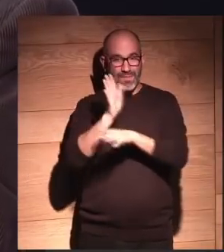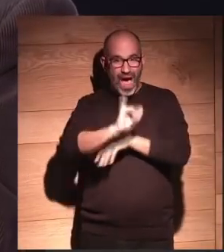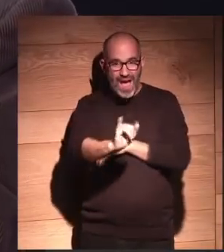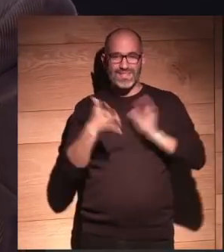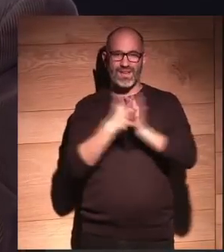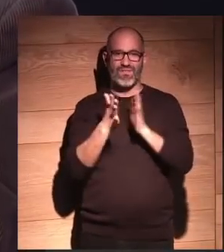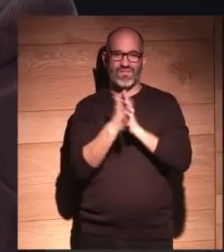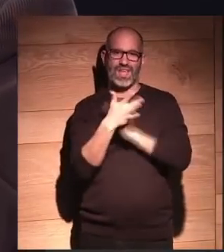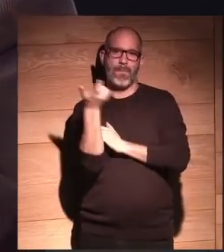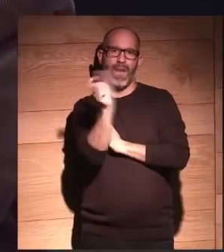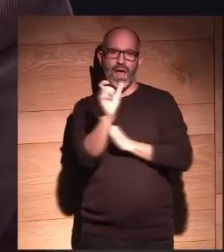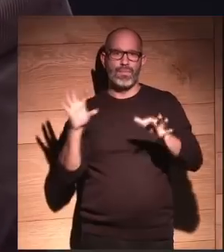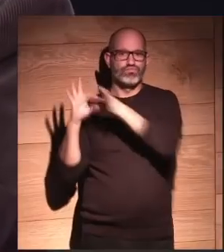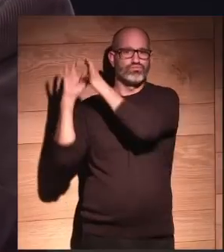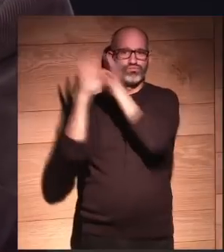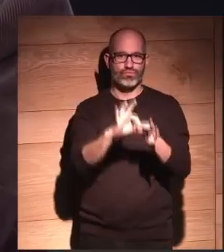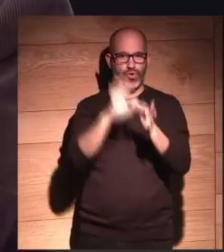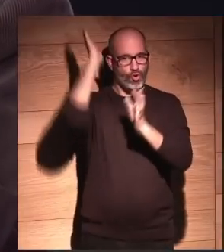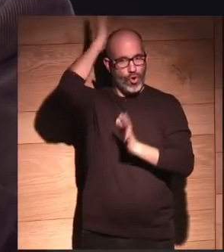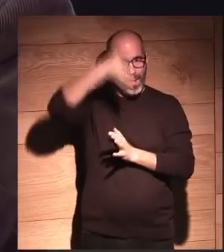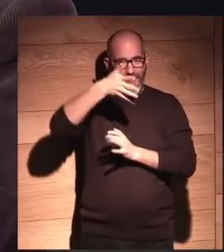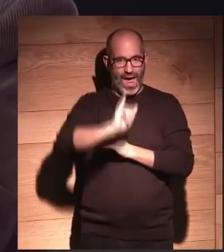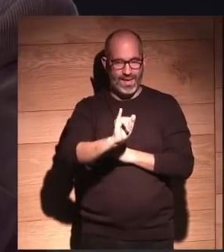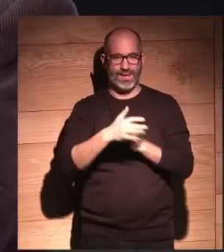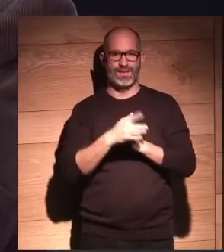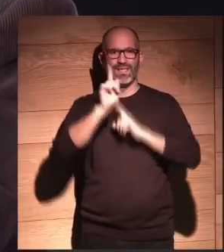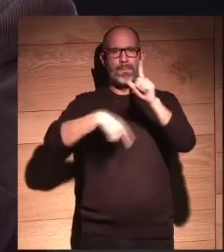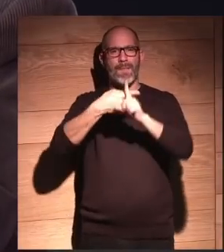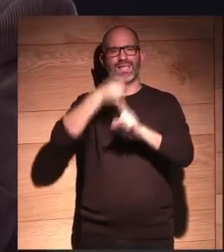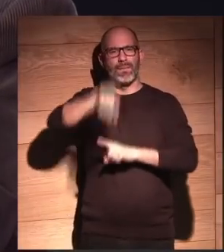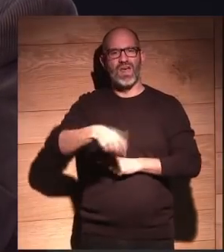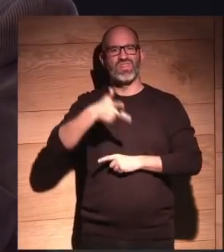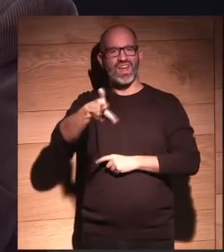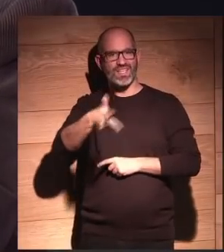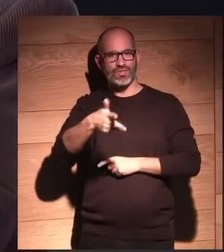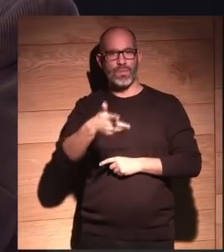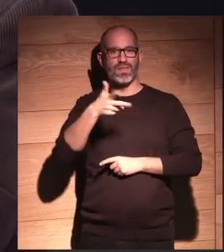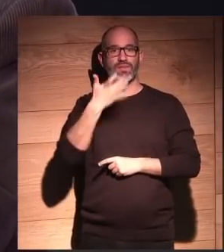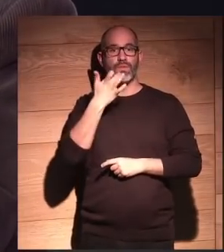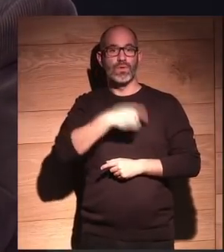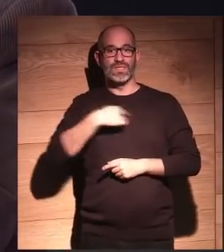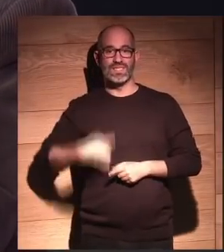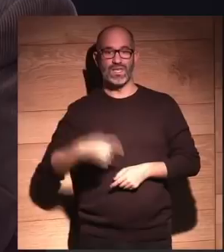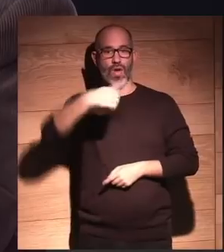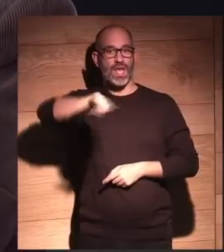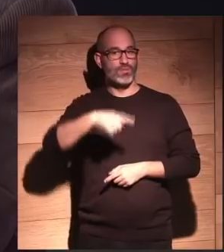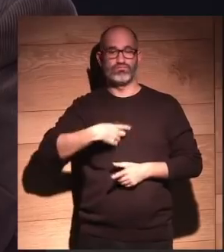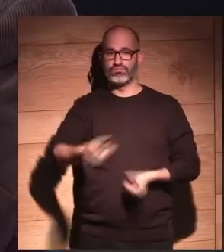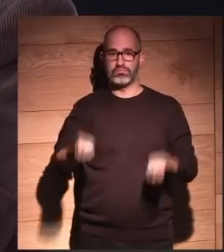está ahí funcionando. Después, el derecho. Por ejemplo, el derecho, en China no entienden el